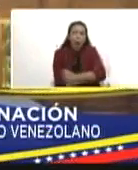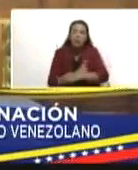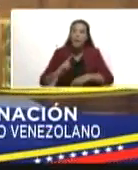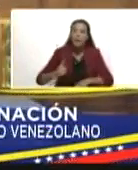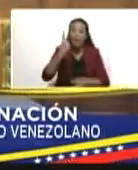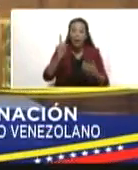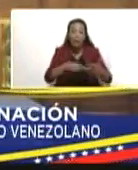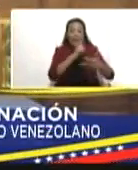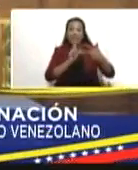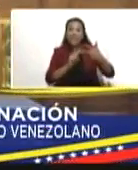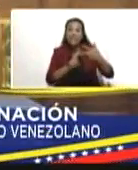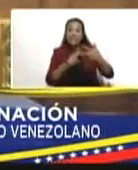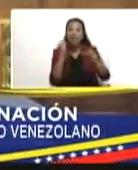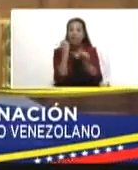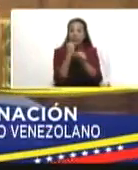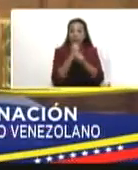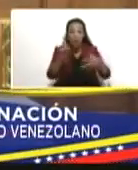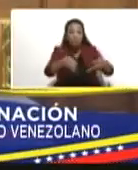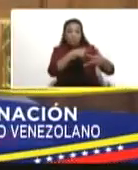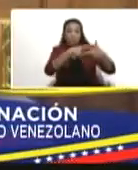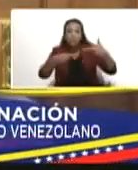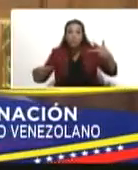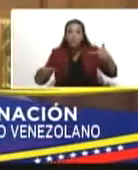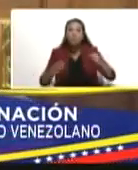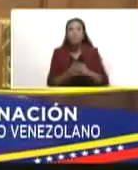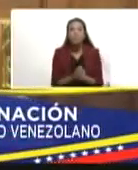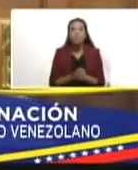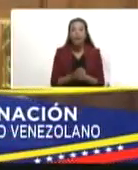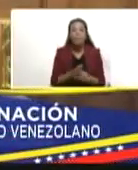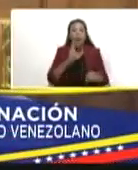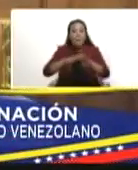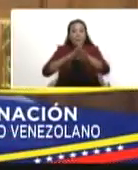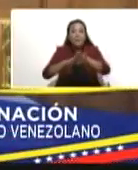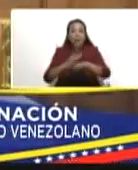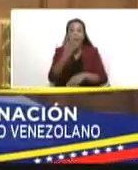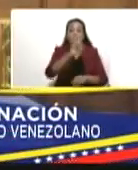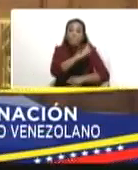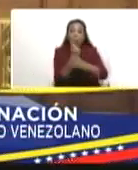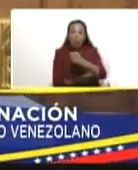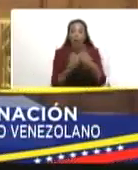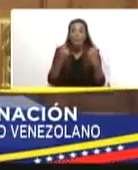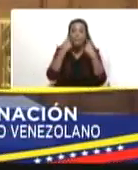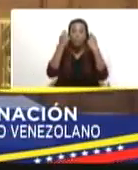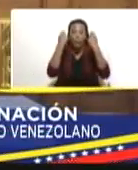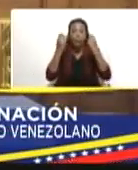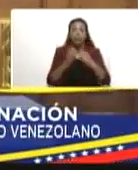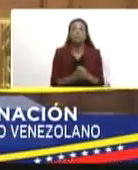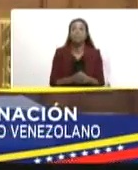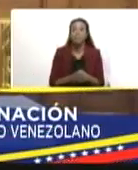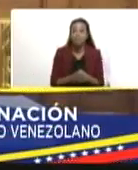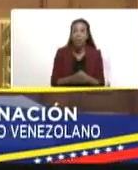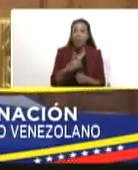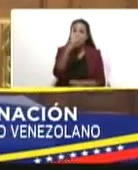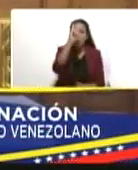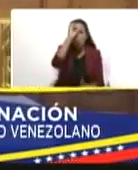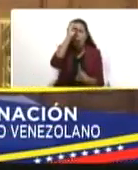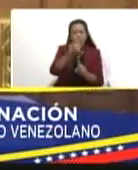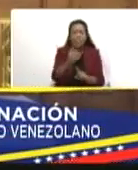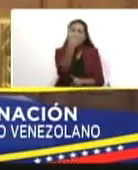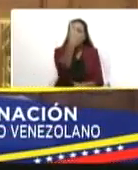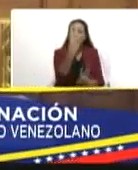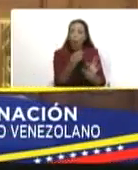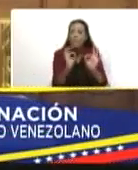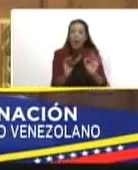línea de trabajo fue la de ampliar la presencia del poder popular un objetivo que ha sido